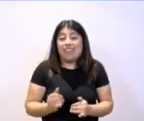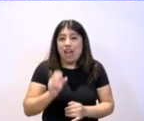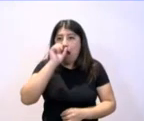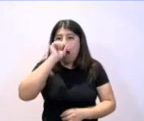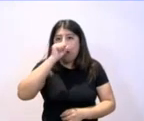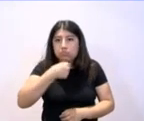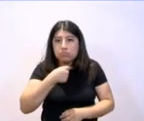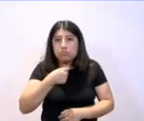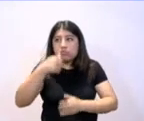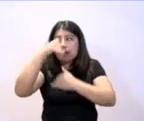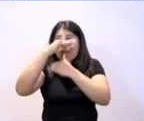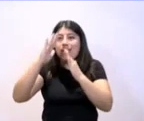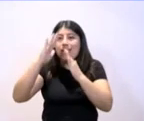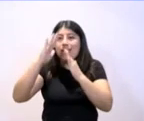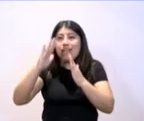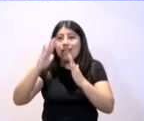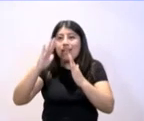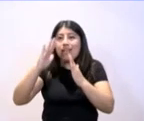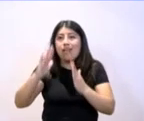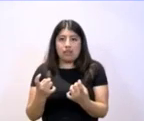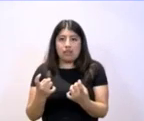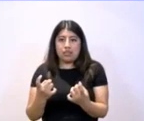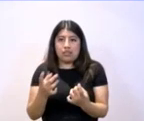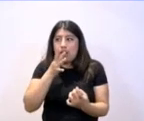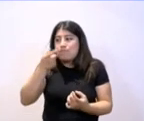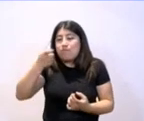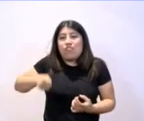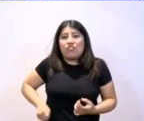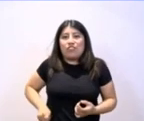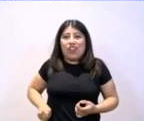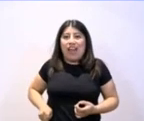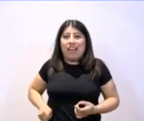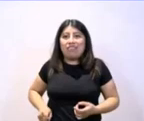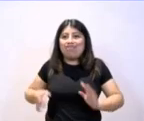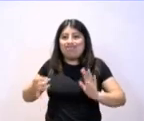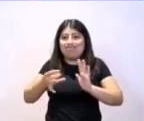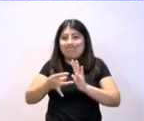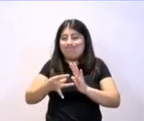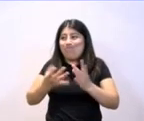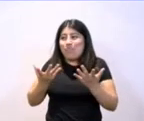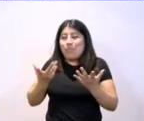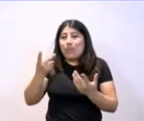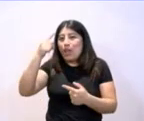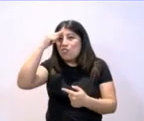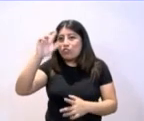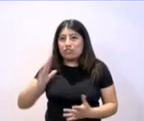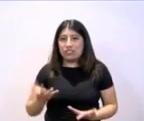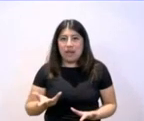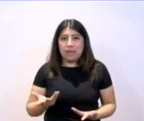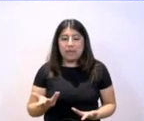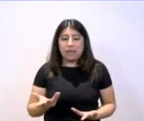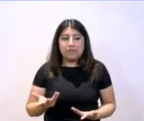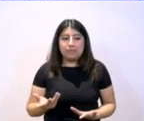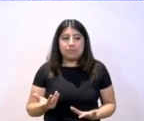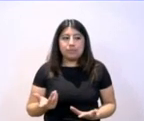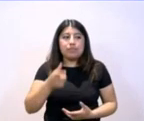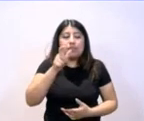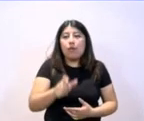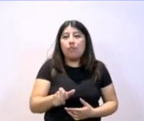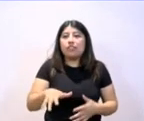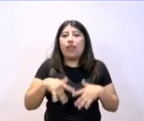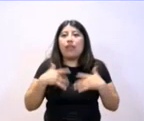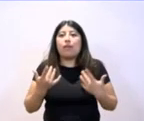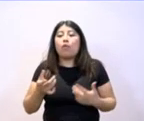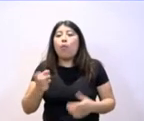y tiene que ser atendido por una profesional que no tiene la cualificación para eso. Y eso no se prevé. No le dice a una persona que tiene un problema